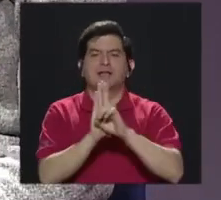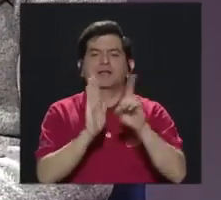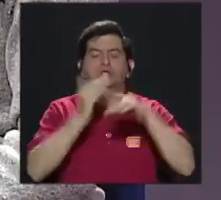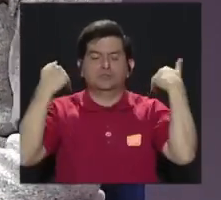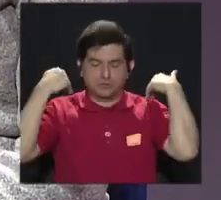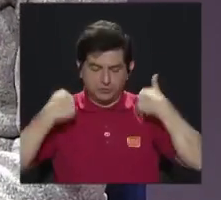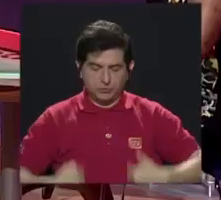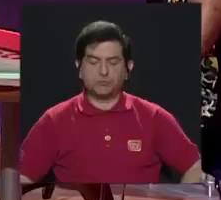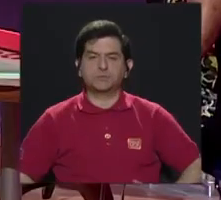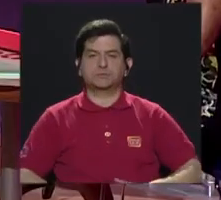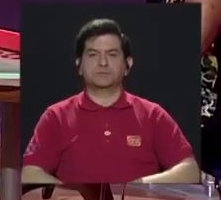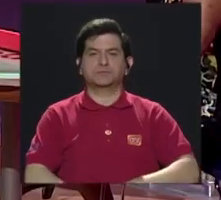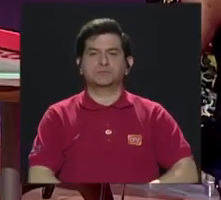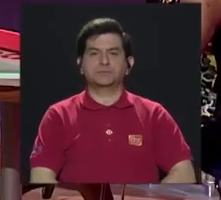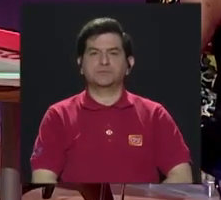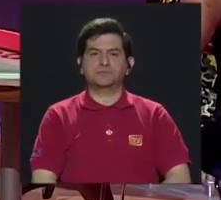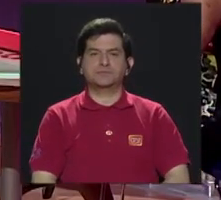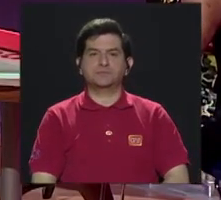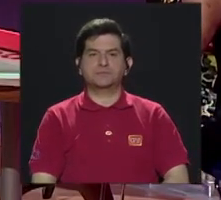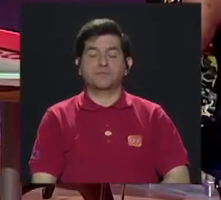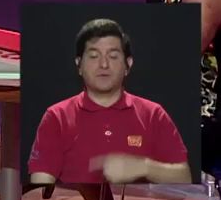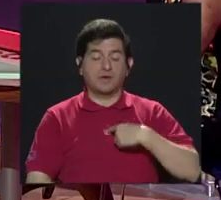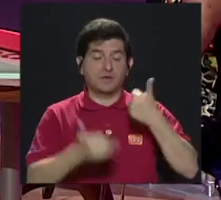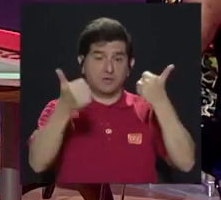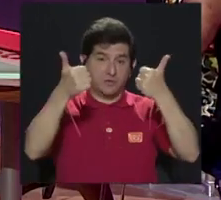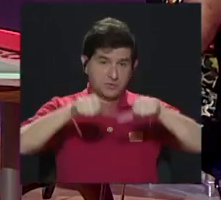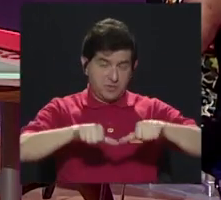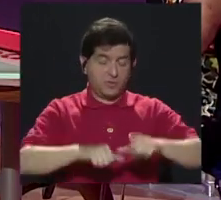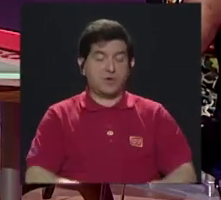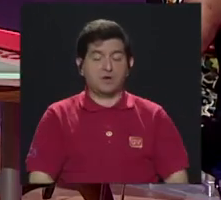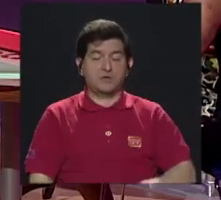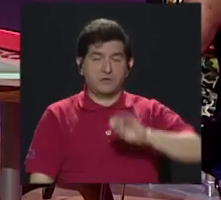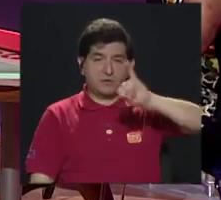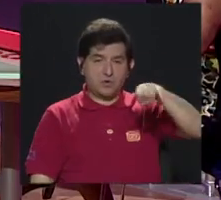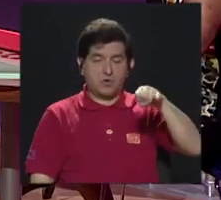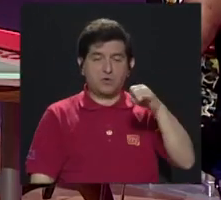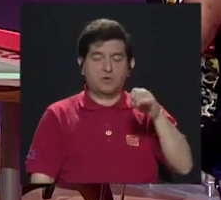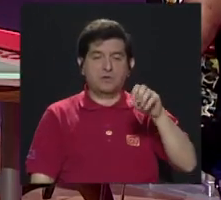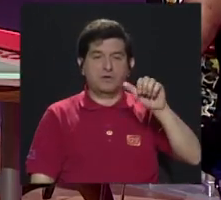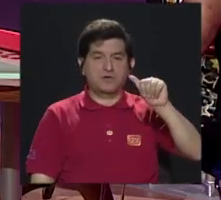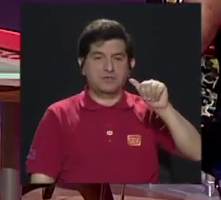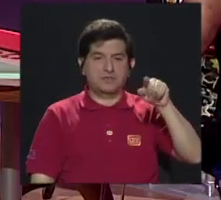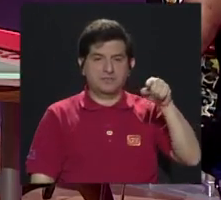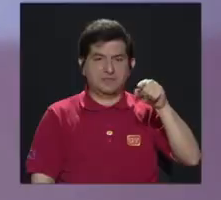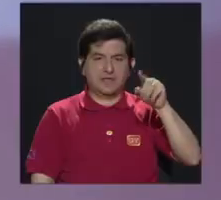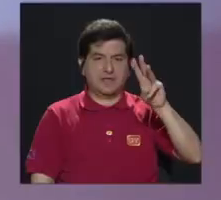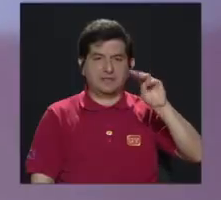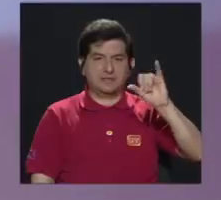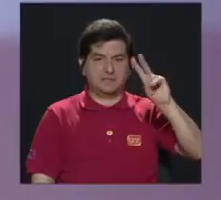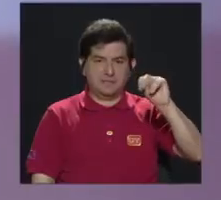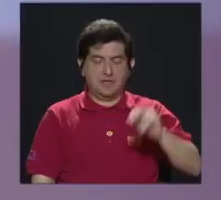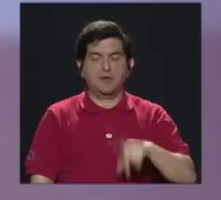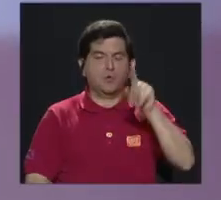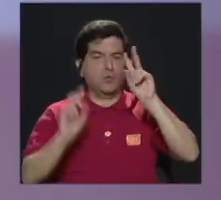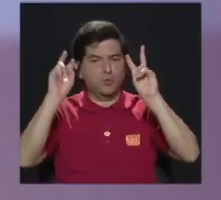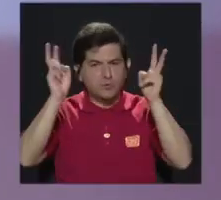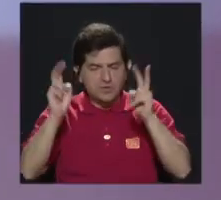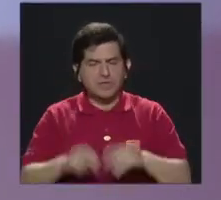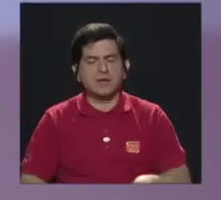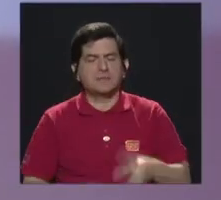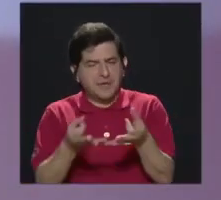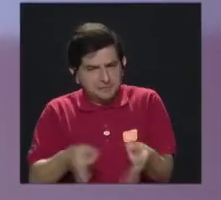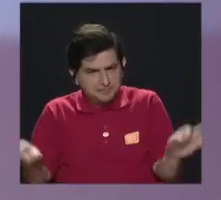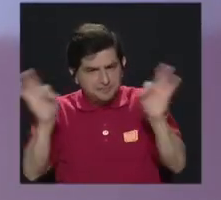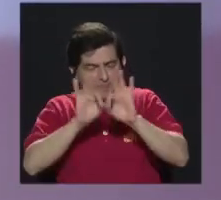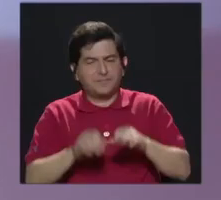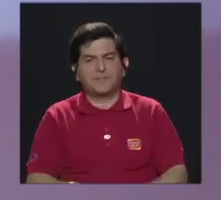humanos. Sí, yo concuerdo con Jazz también. Aquí hay un tema que me gustaría sacar a colación y es que a final de